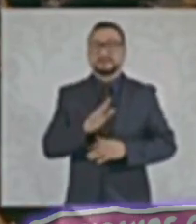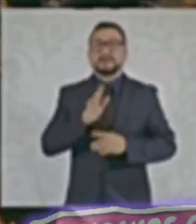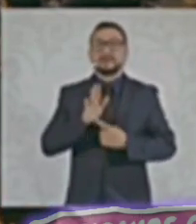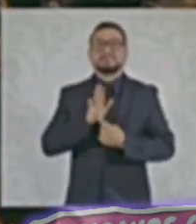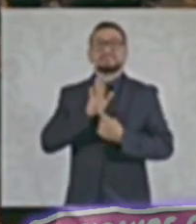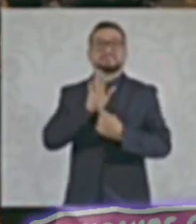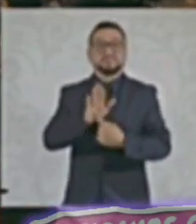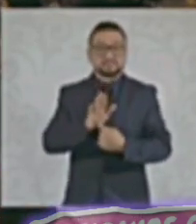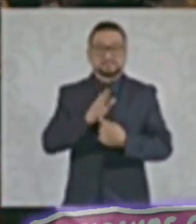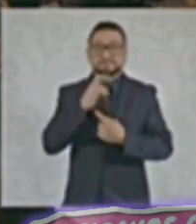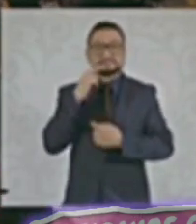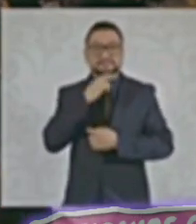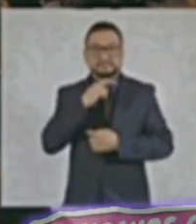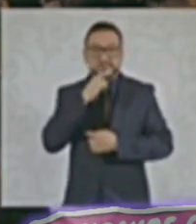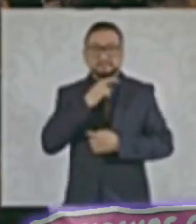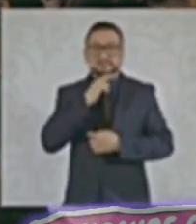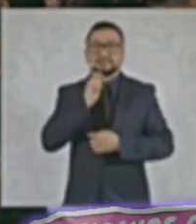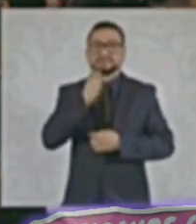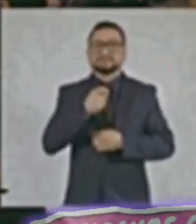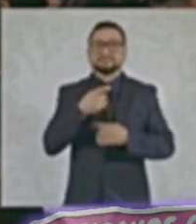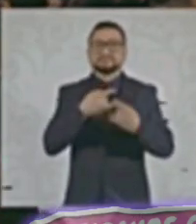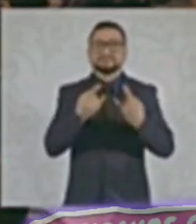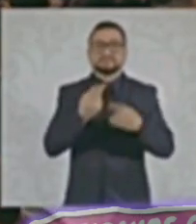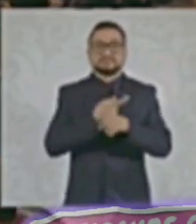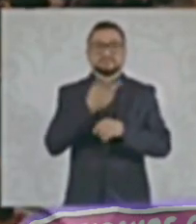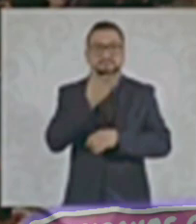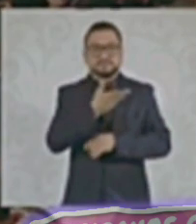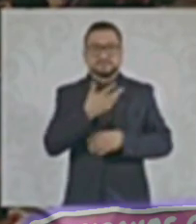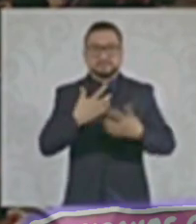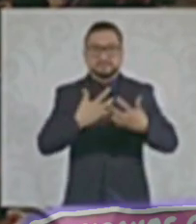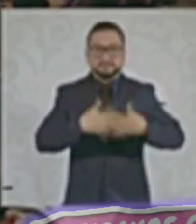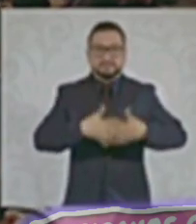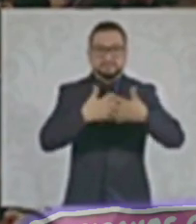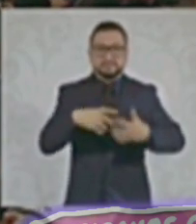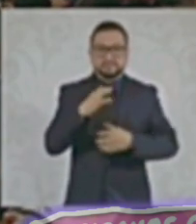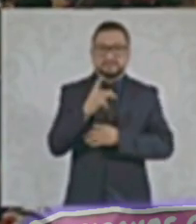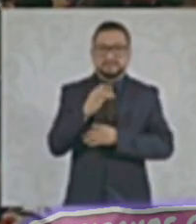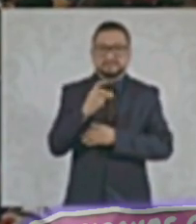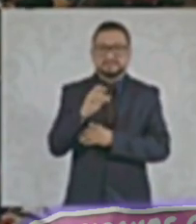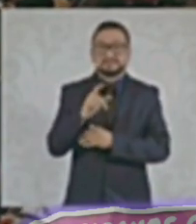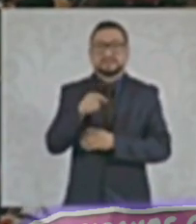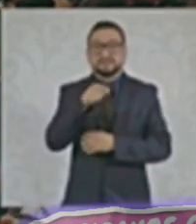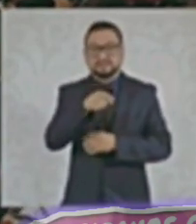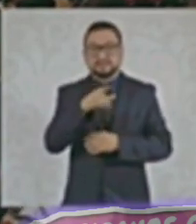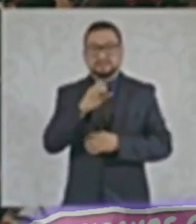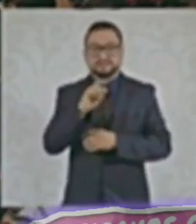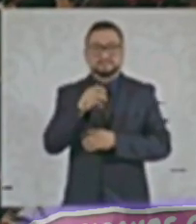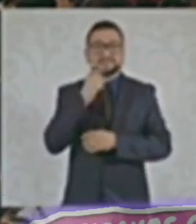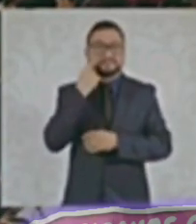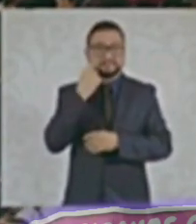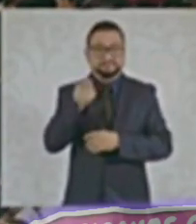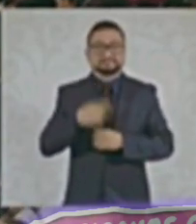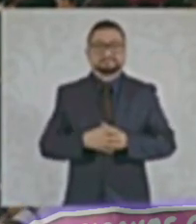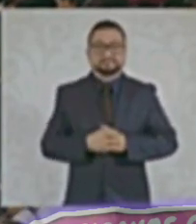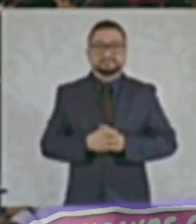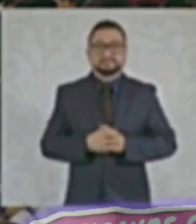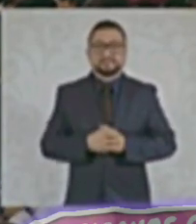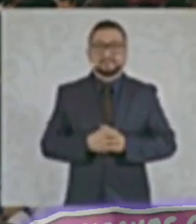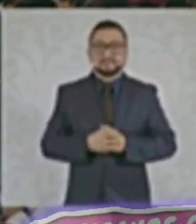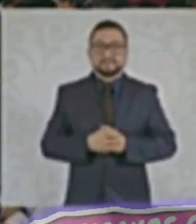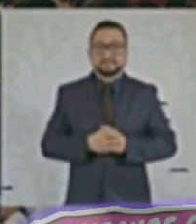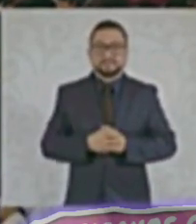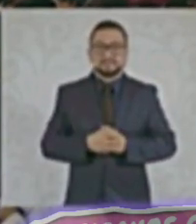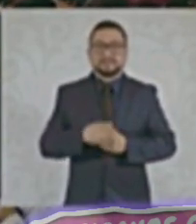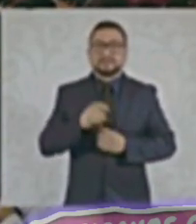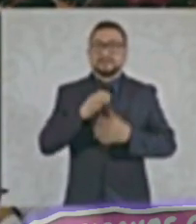presentar rápidamente el caso de la empresa Calizas Industriales del Carmen. Se trata de